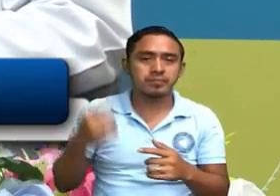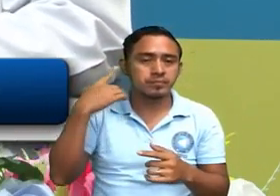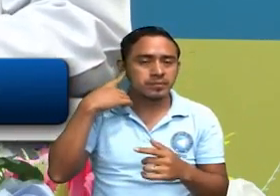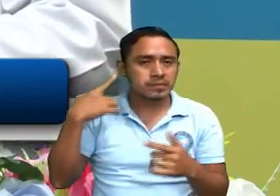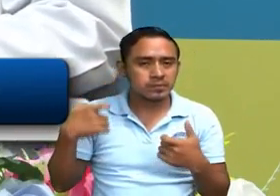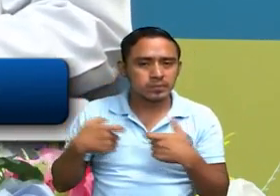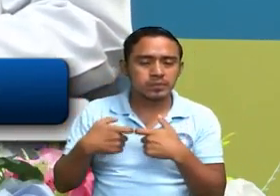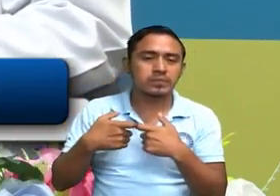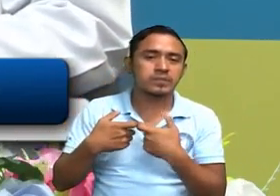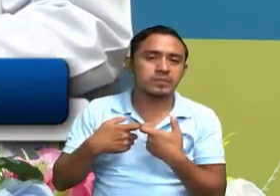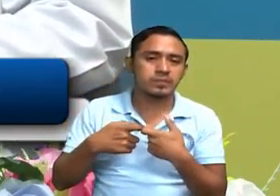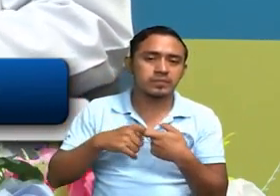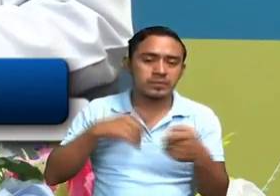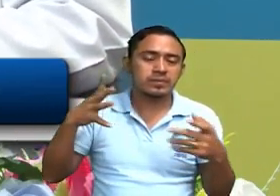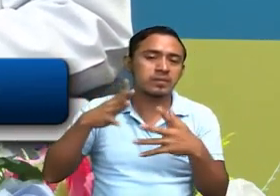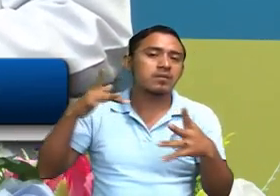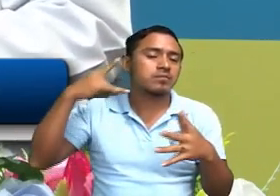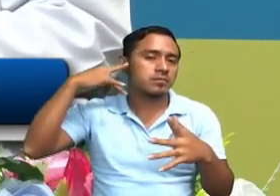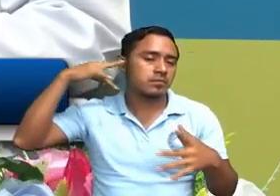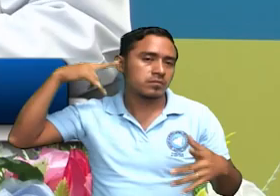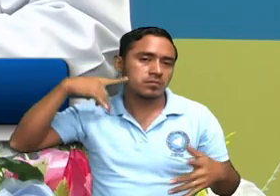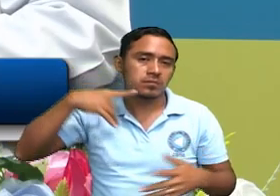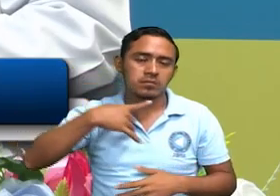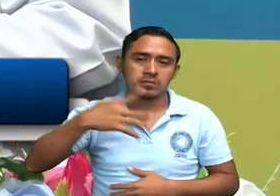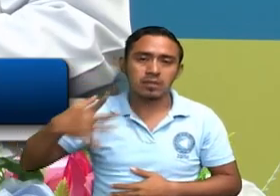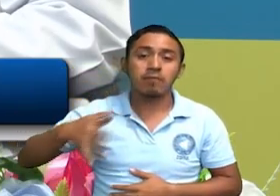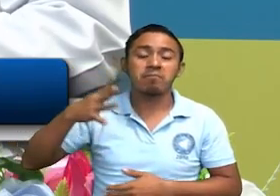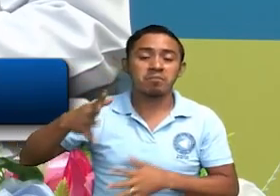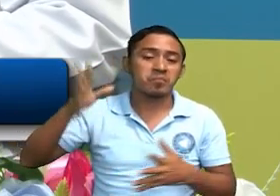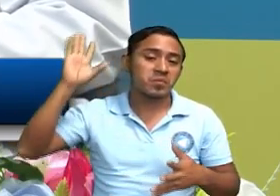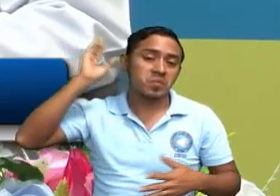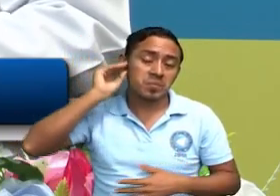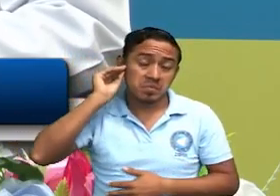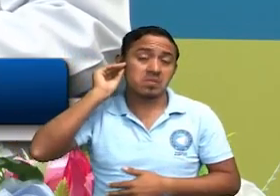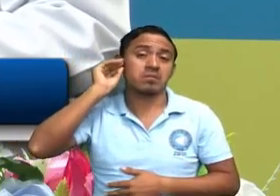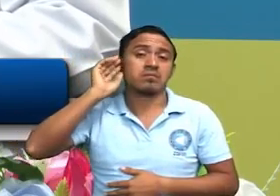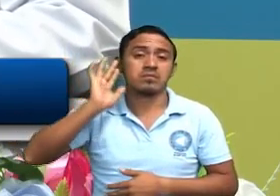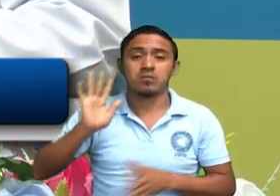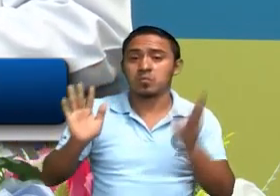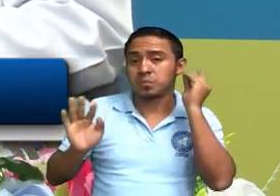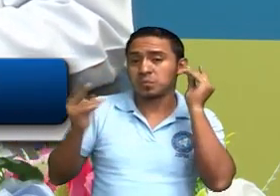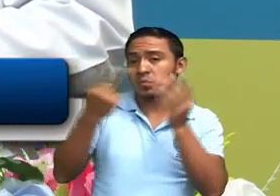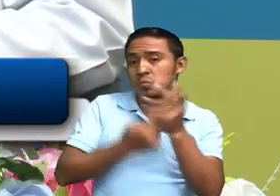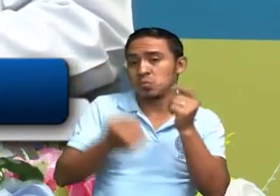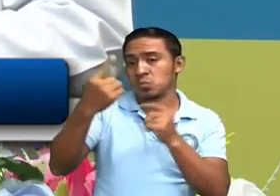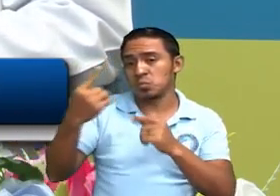de las causas más frecuentes de la pérdida de audición de los niños,